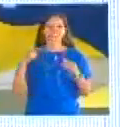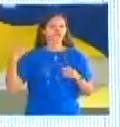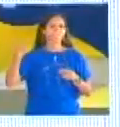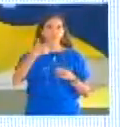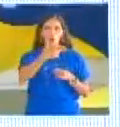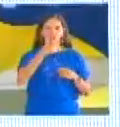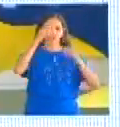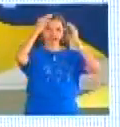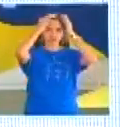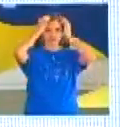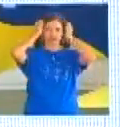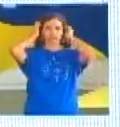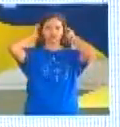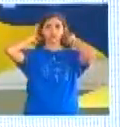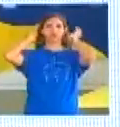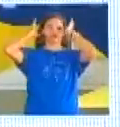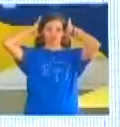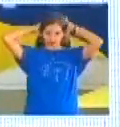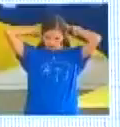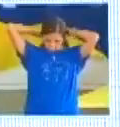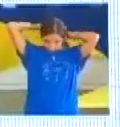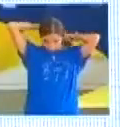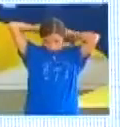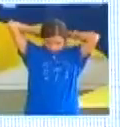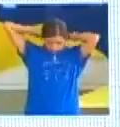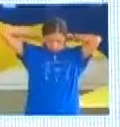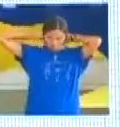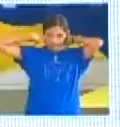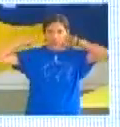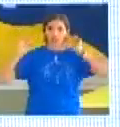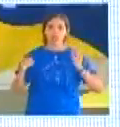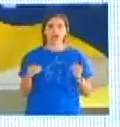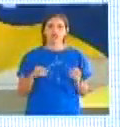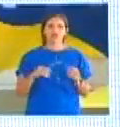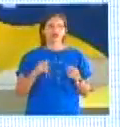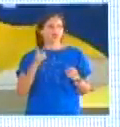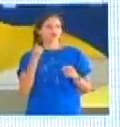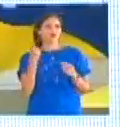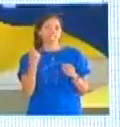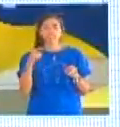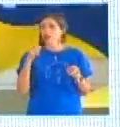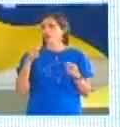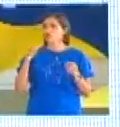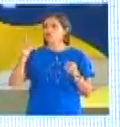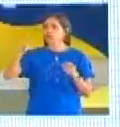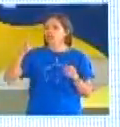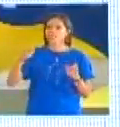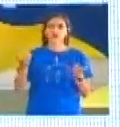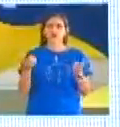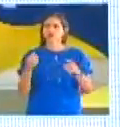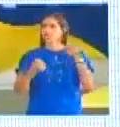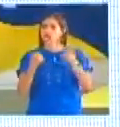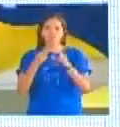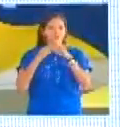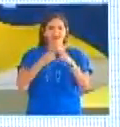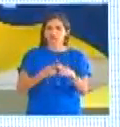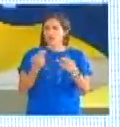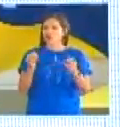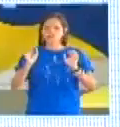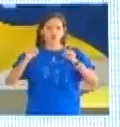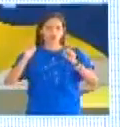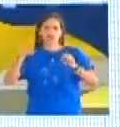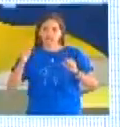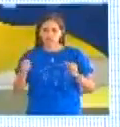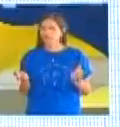transporte. Si alguien necesita un transporte especial, se consigue el taxi, se consigue el carro del vecino, ¿verdad? Se consigue el